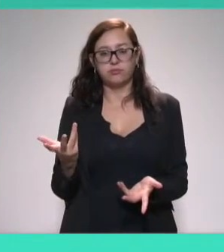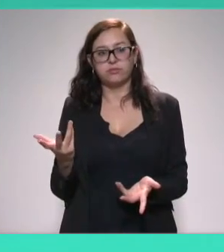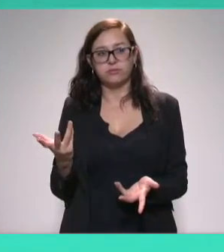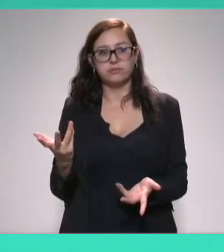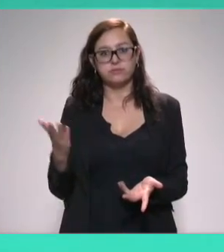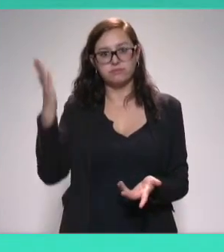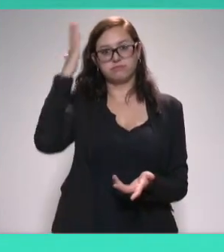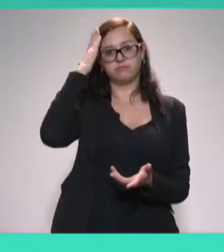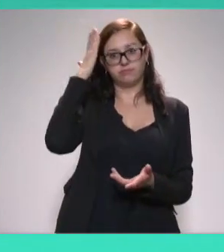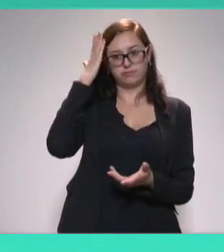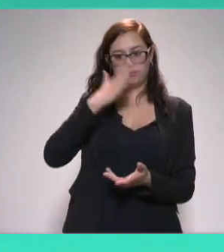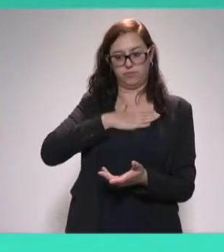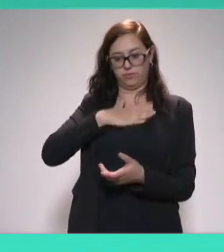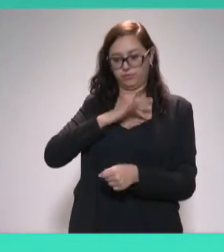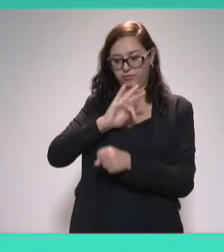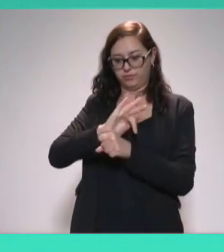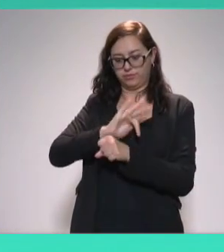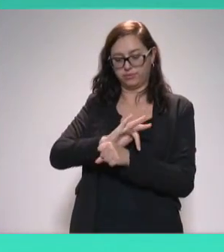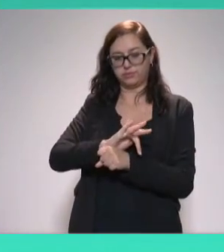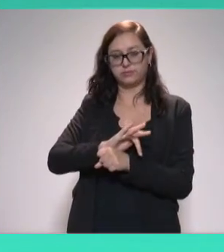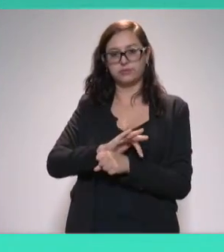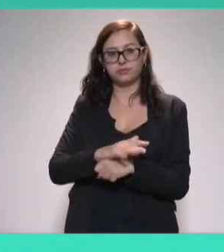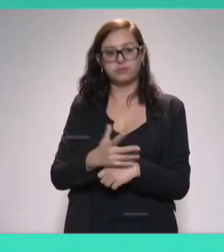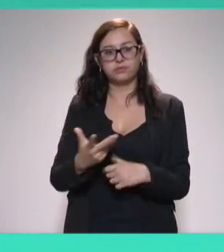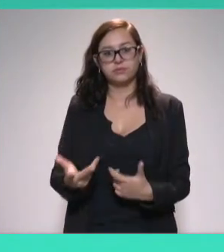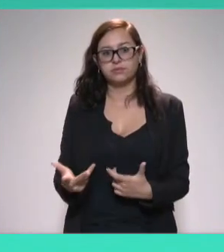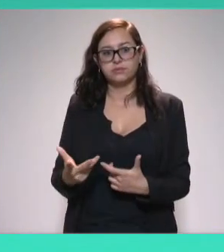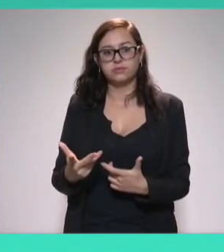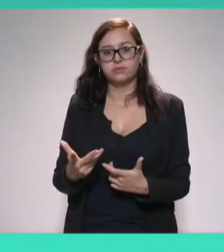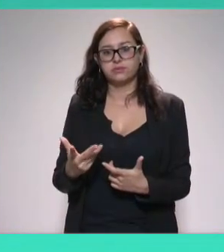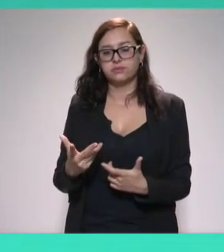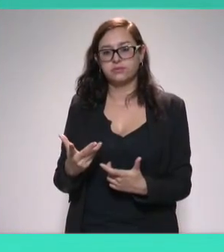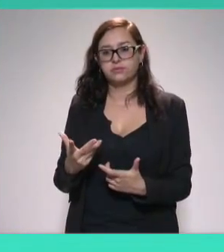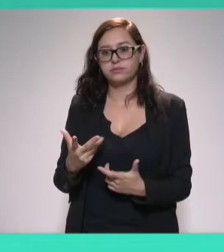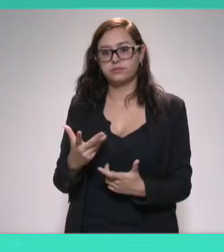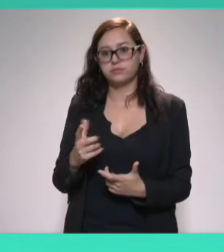de tutelarlos, de protegerlos, y que no lo podemos obviamente hacer